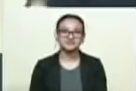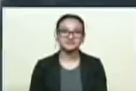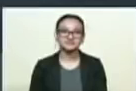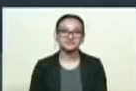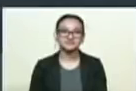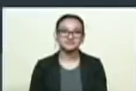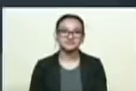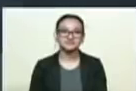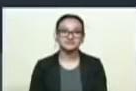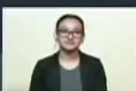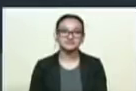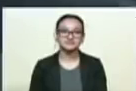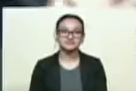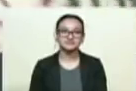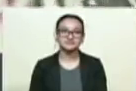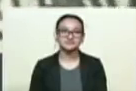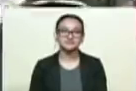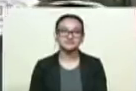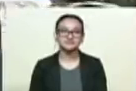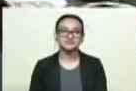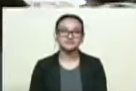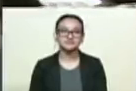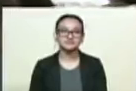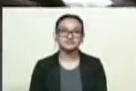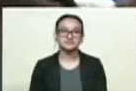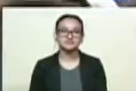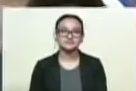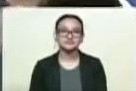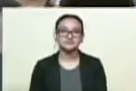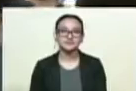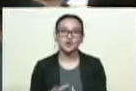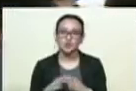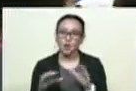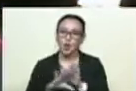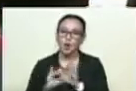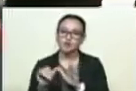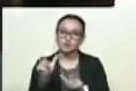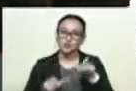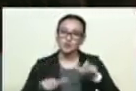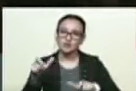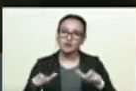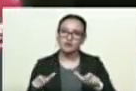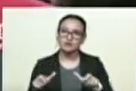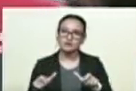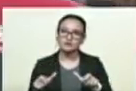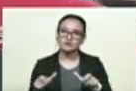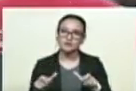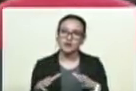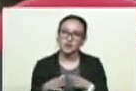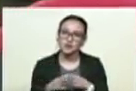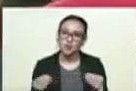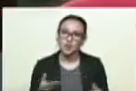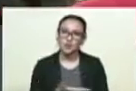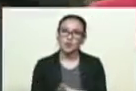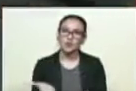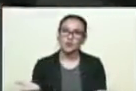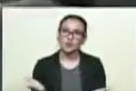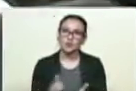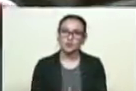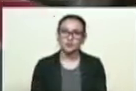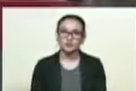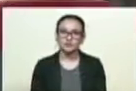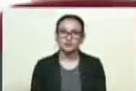Yo quiero que ustedes, constituyentes, todos ustedes,